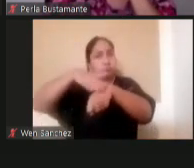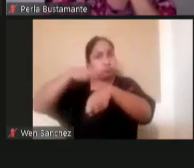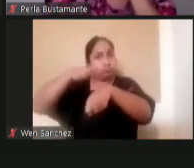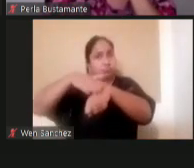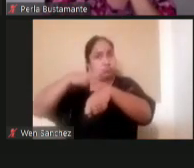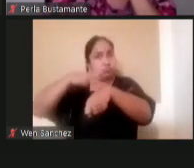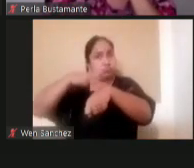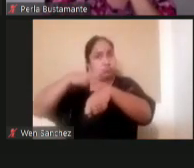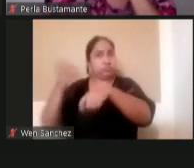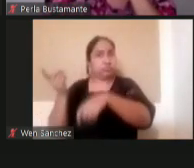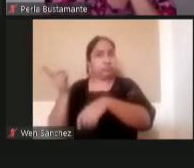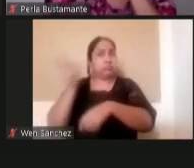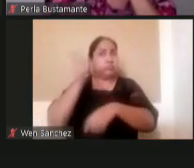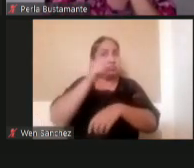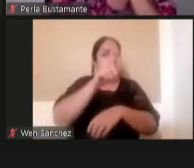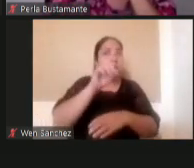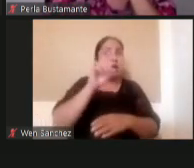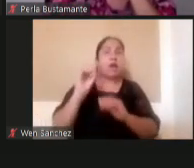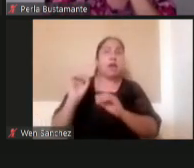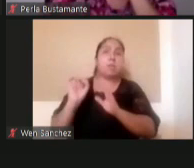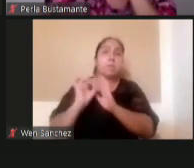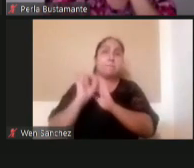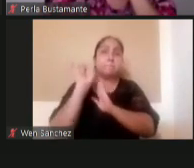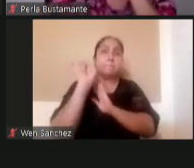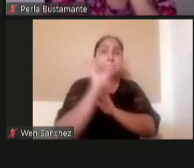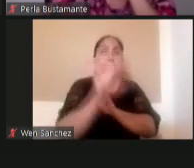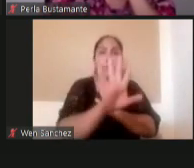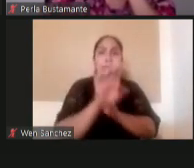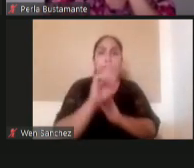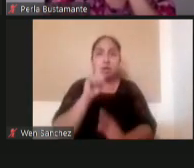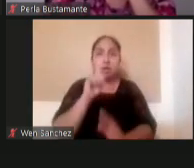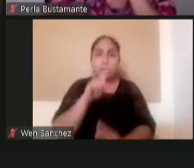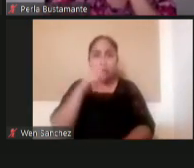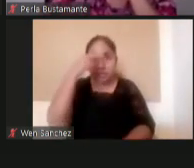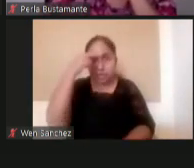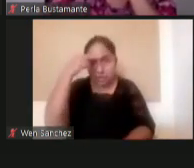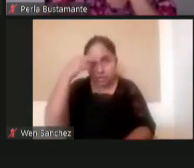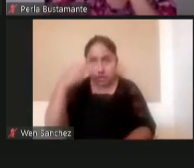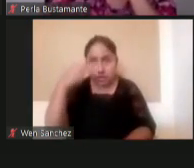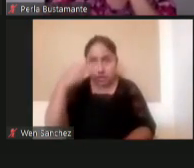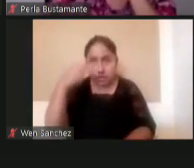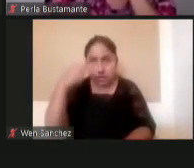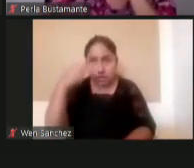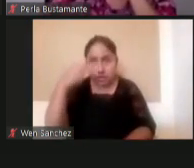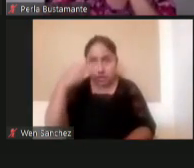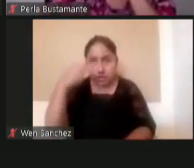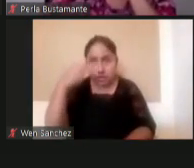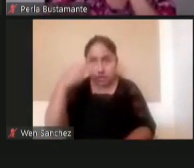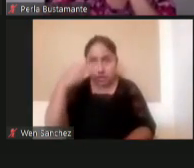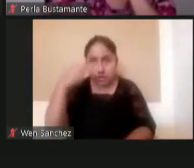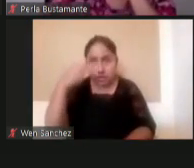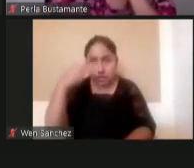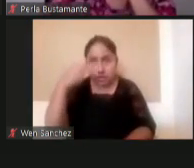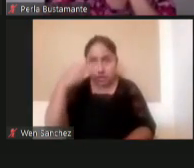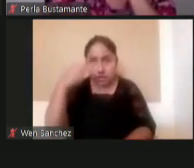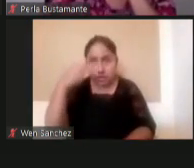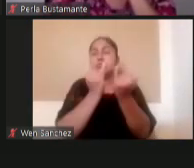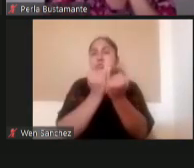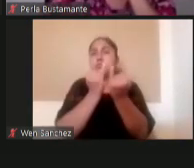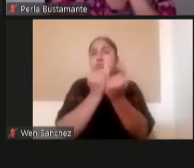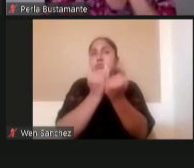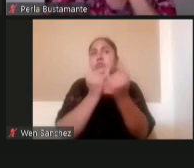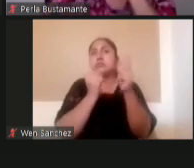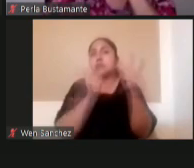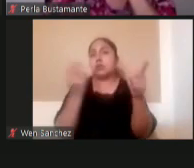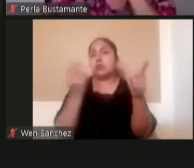Central, a la Ciudad de México, también para que de alguna manera también estén enterados de la situación que está pasando acá